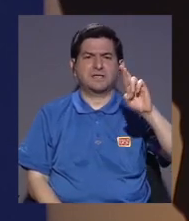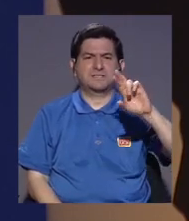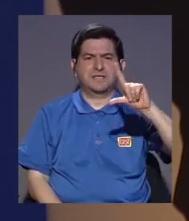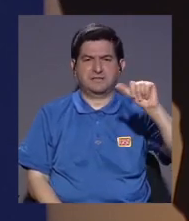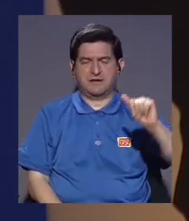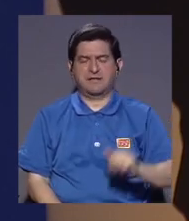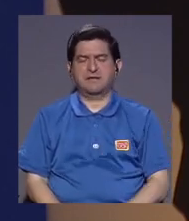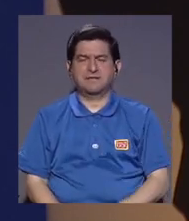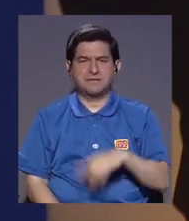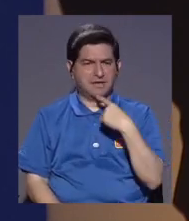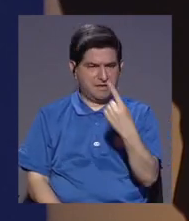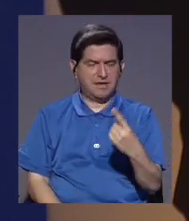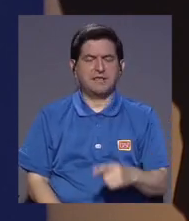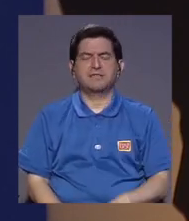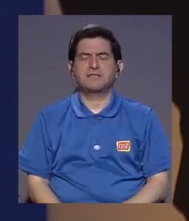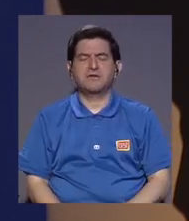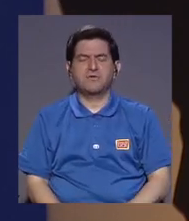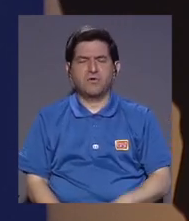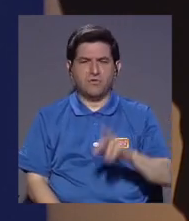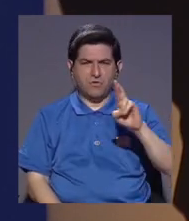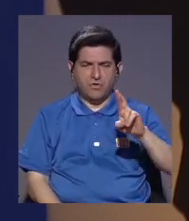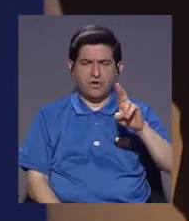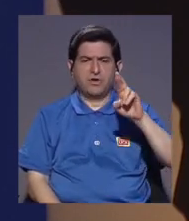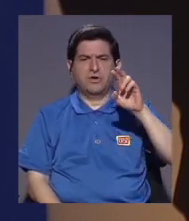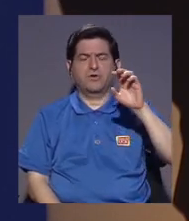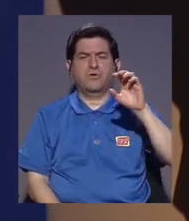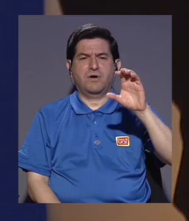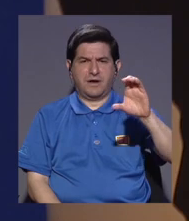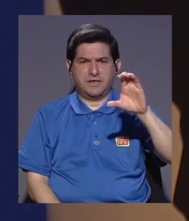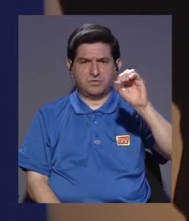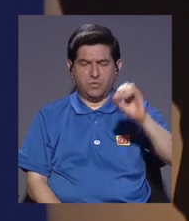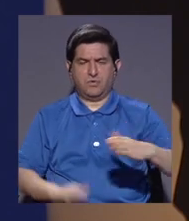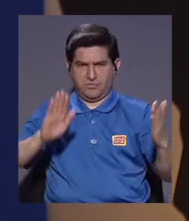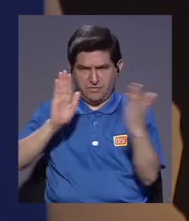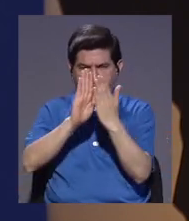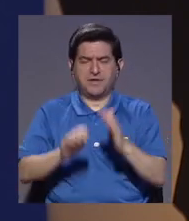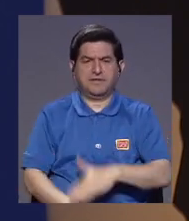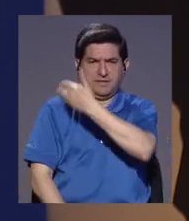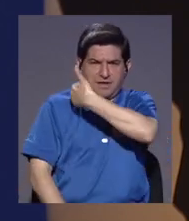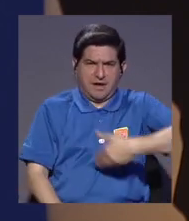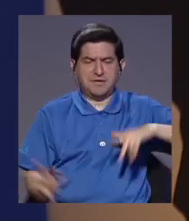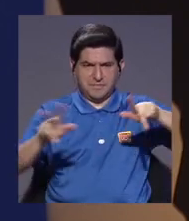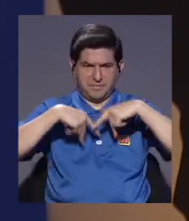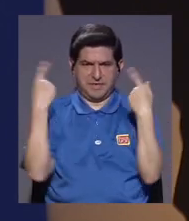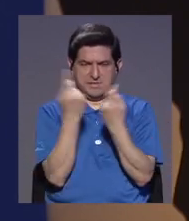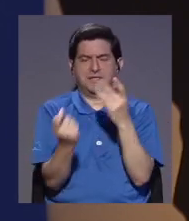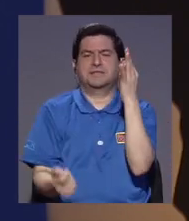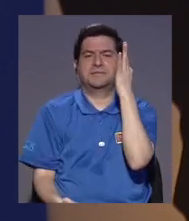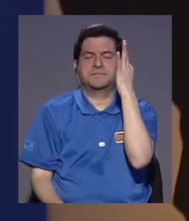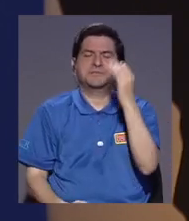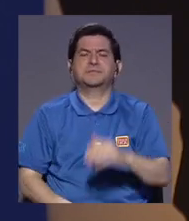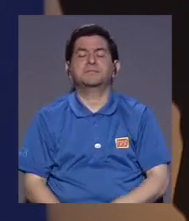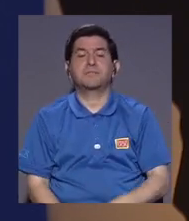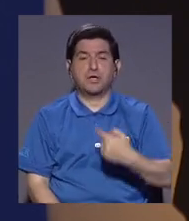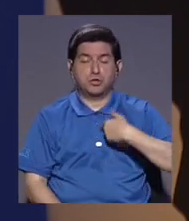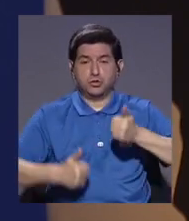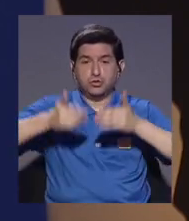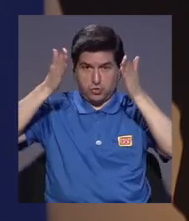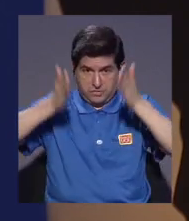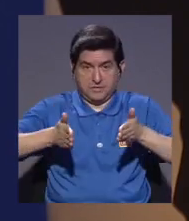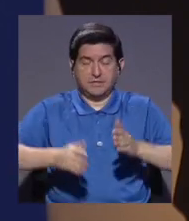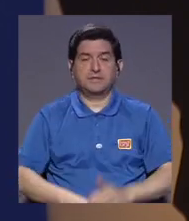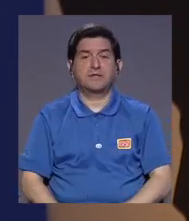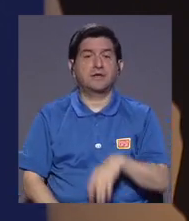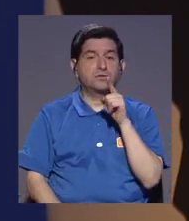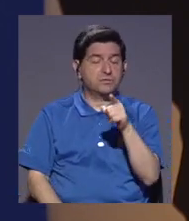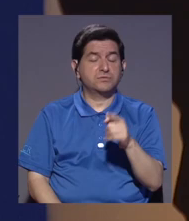don rodrigo el hijo de frente el entonces presidente del partido don pepe yo soy